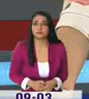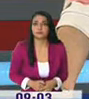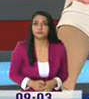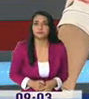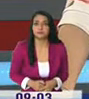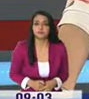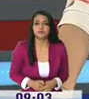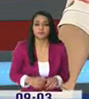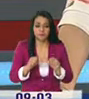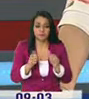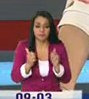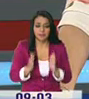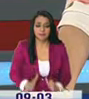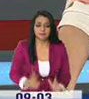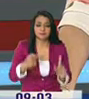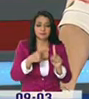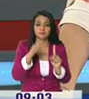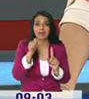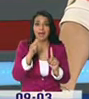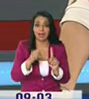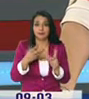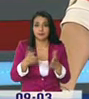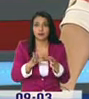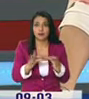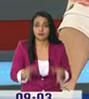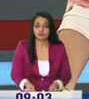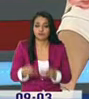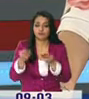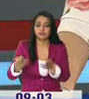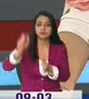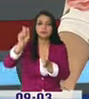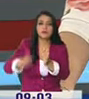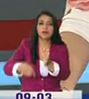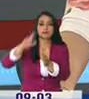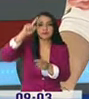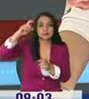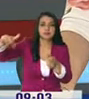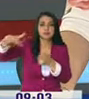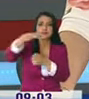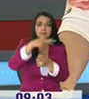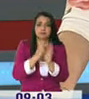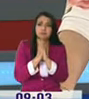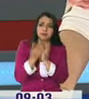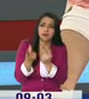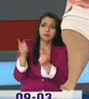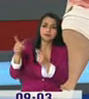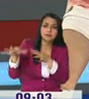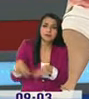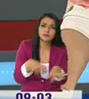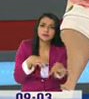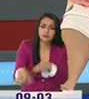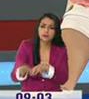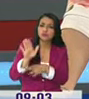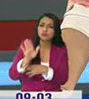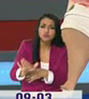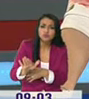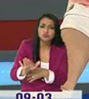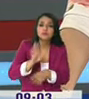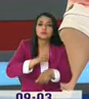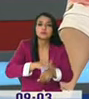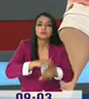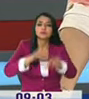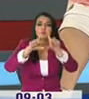Y la asambleísta Ana Galarza entregó un escrito en la Procuraduría General del Estado para exigir acciones inmediatas de esta entidad dentro de los